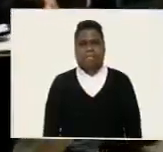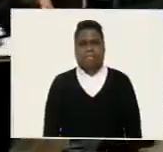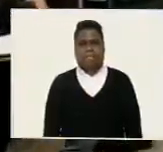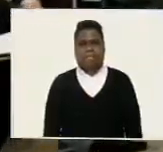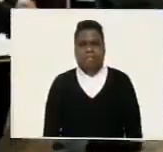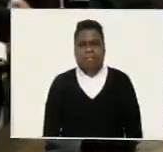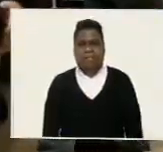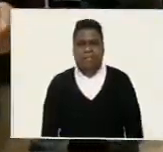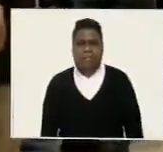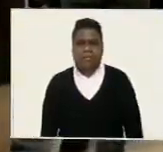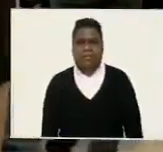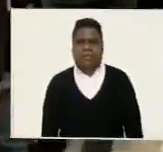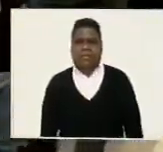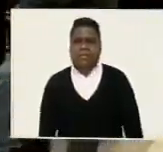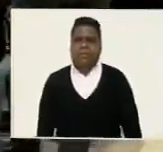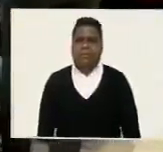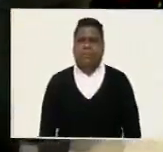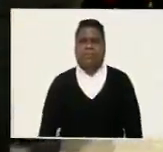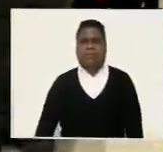Elis Aponte,